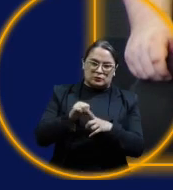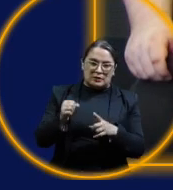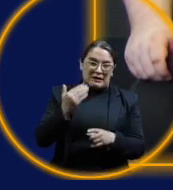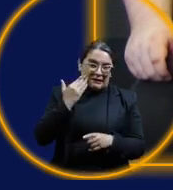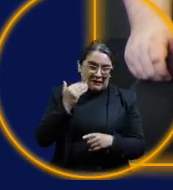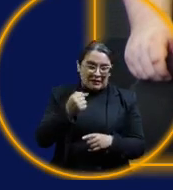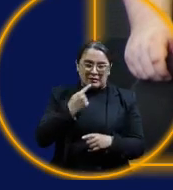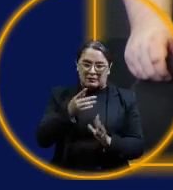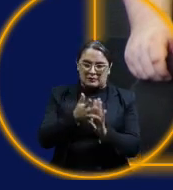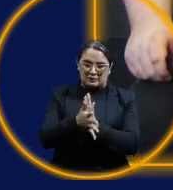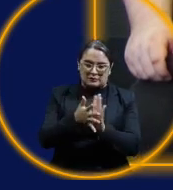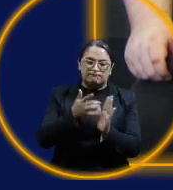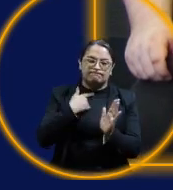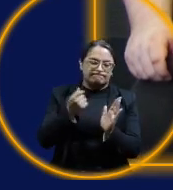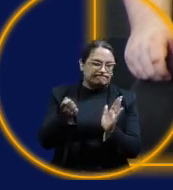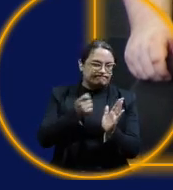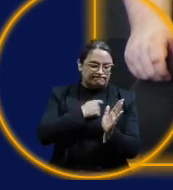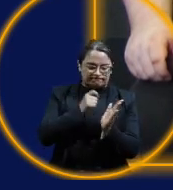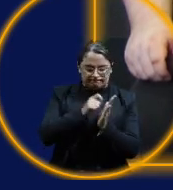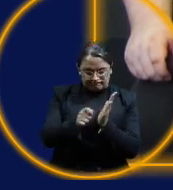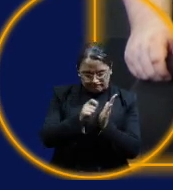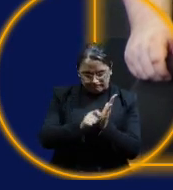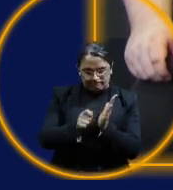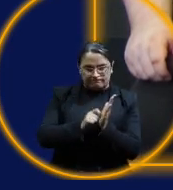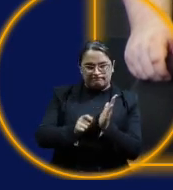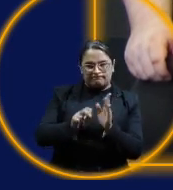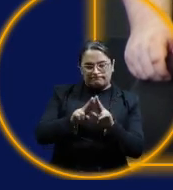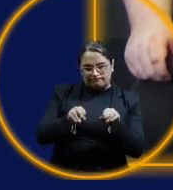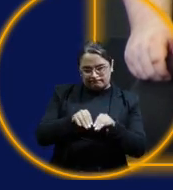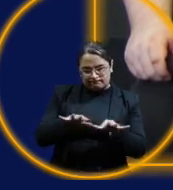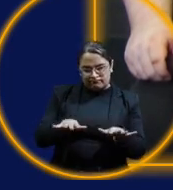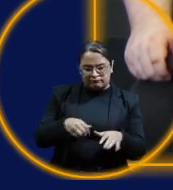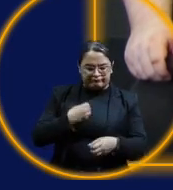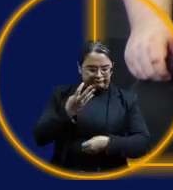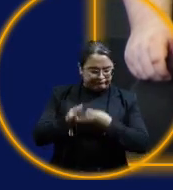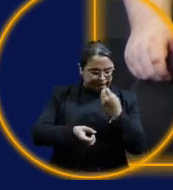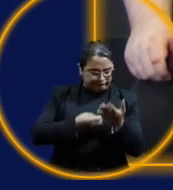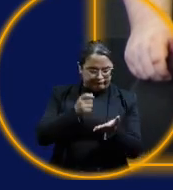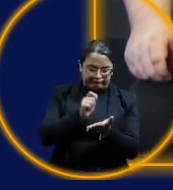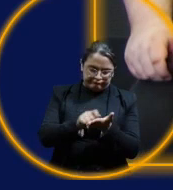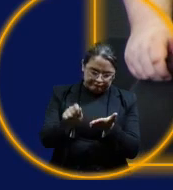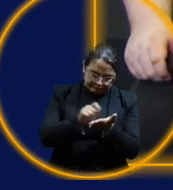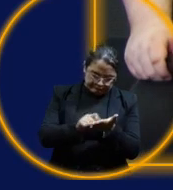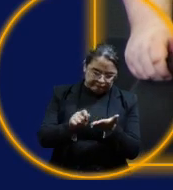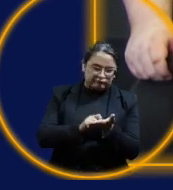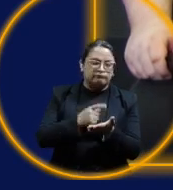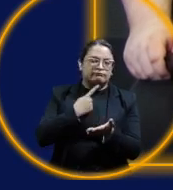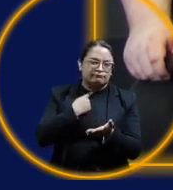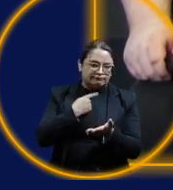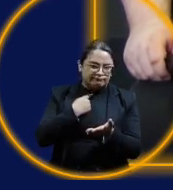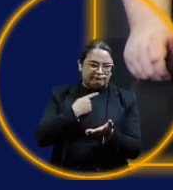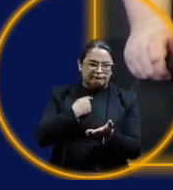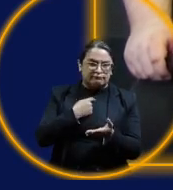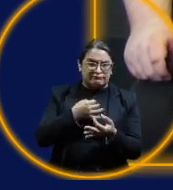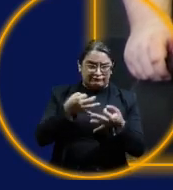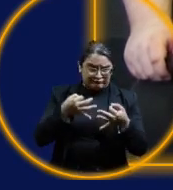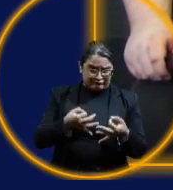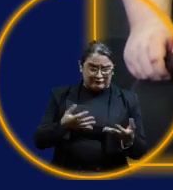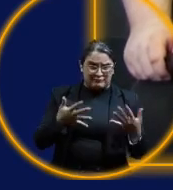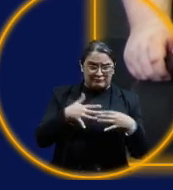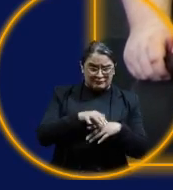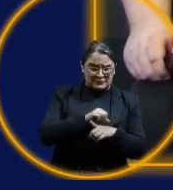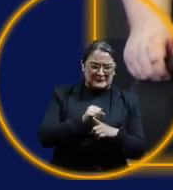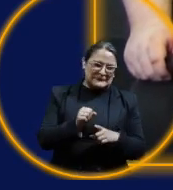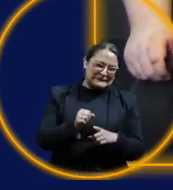a mí me encanta escribir ensayos en en en internet porque yo soy escritora y me encanta hacer eso Yo no voy Ni siquiera voy a decir que soy bueno en medios